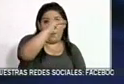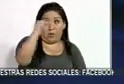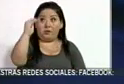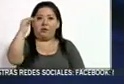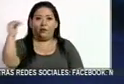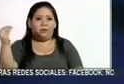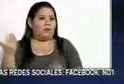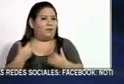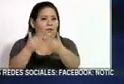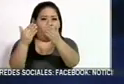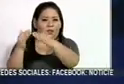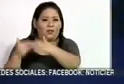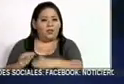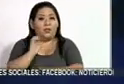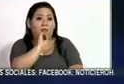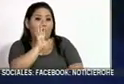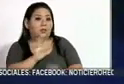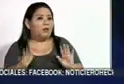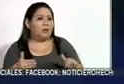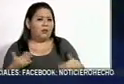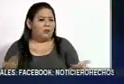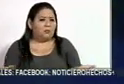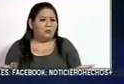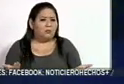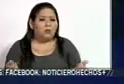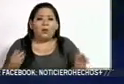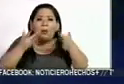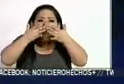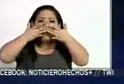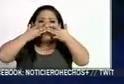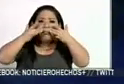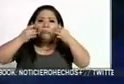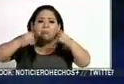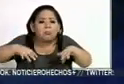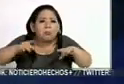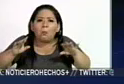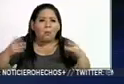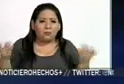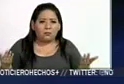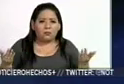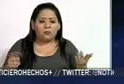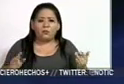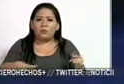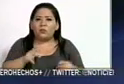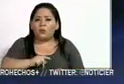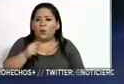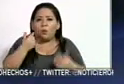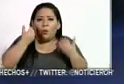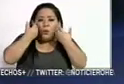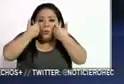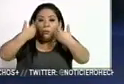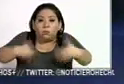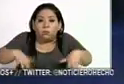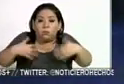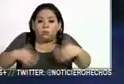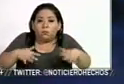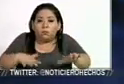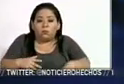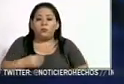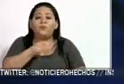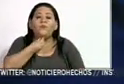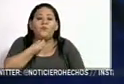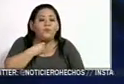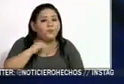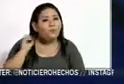mencionado que no hay mucha secreción nasal, sino que únicamente es la fiebre, el malestar en la